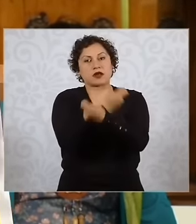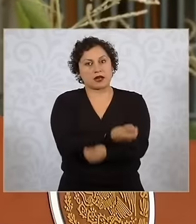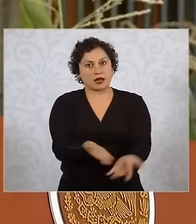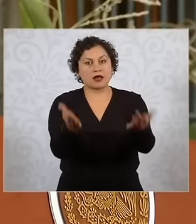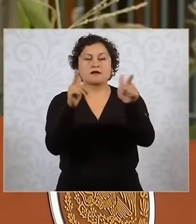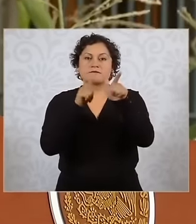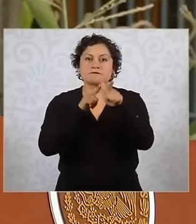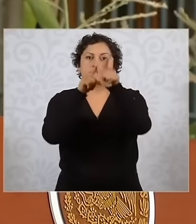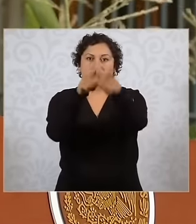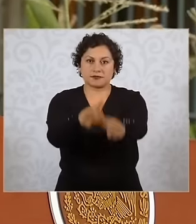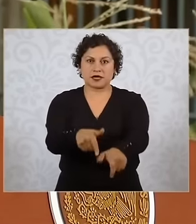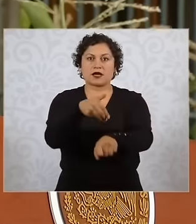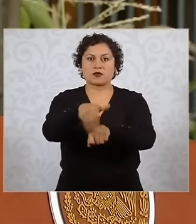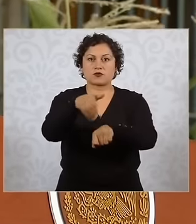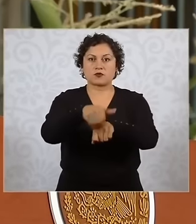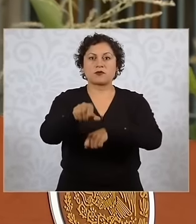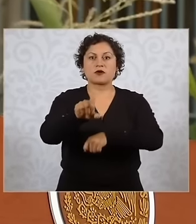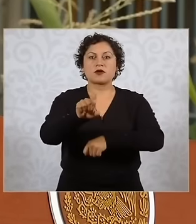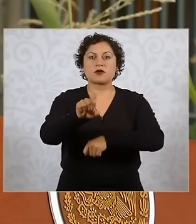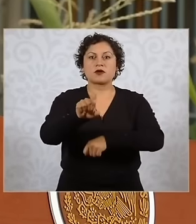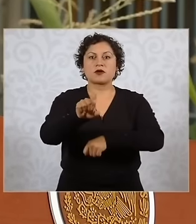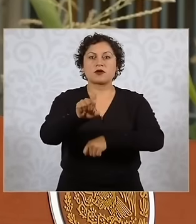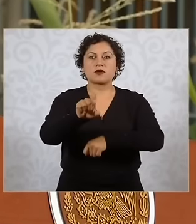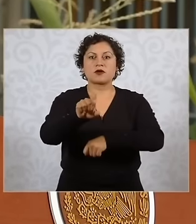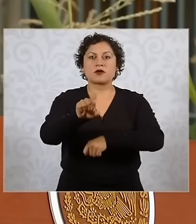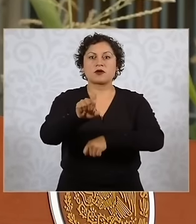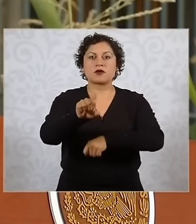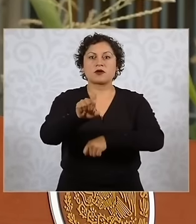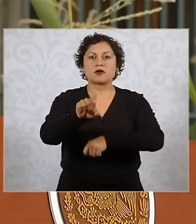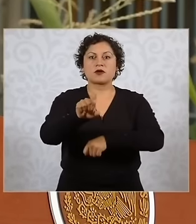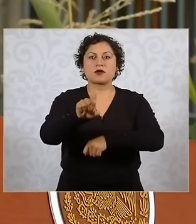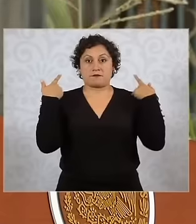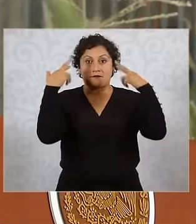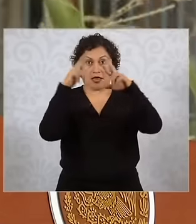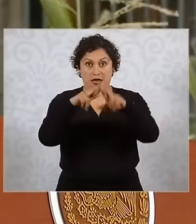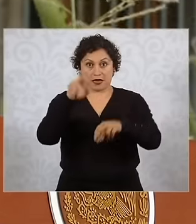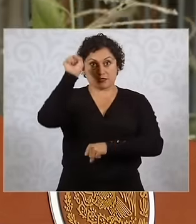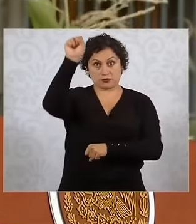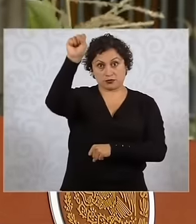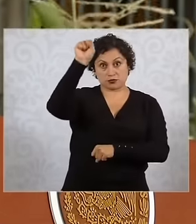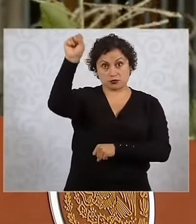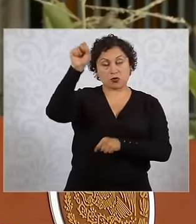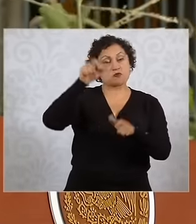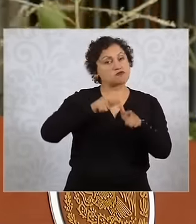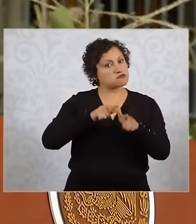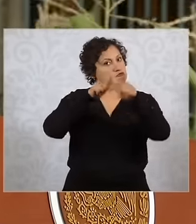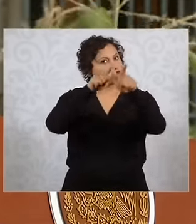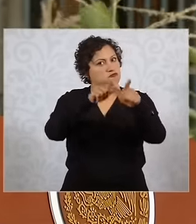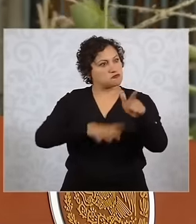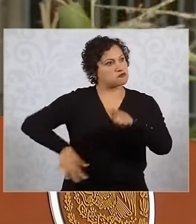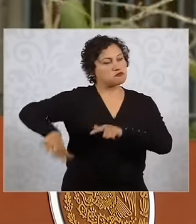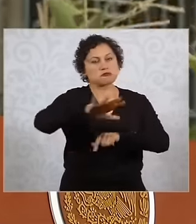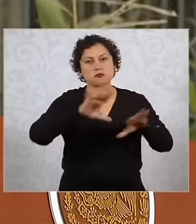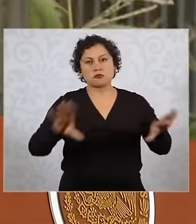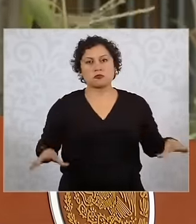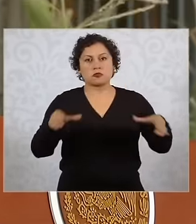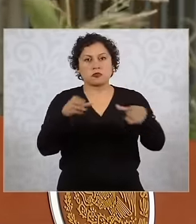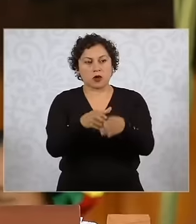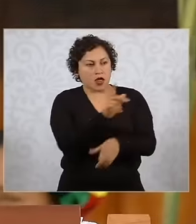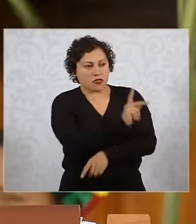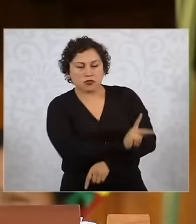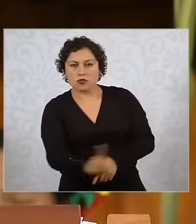27. El Magisterio Nacional seguirá siendo reconocido por su noble